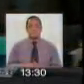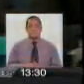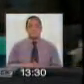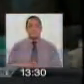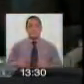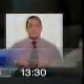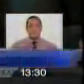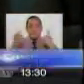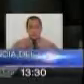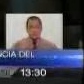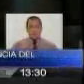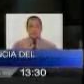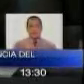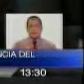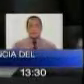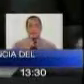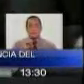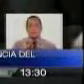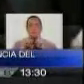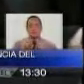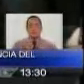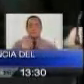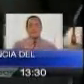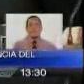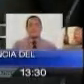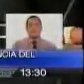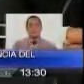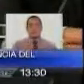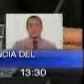Desde el punto de vista legal, la pregunta es si es legal.